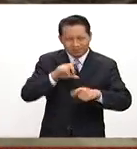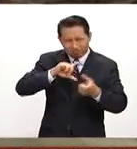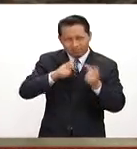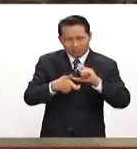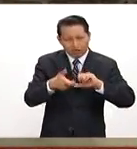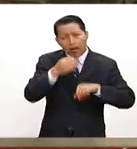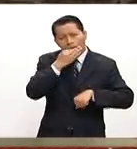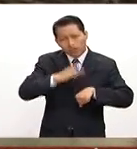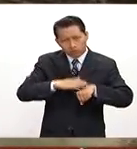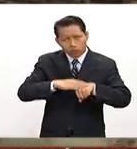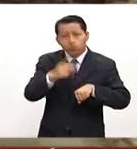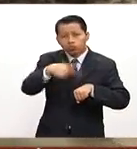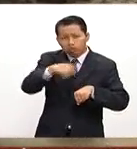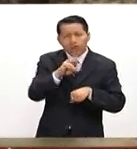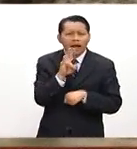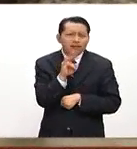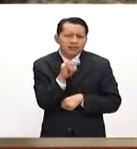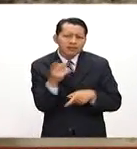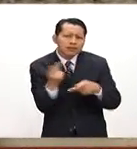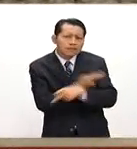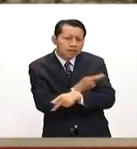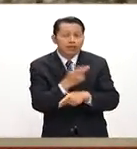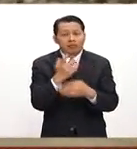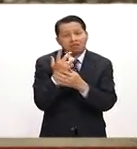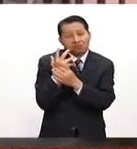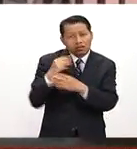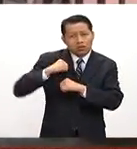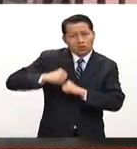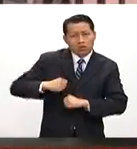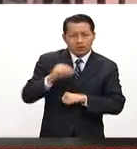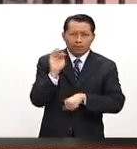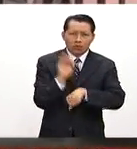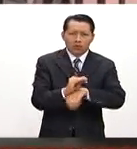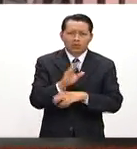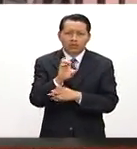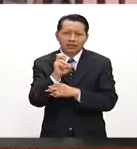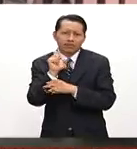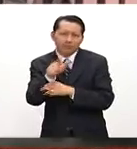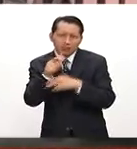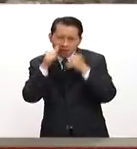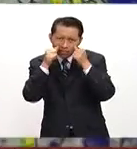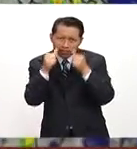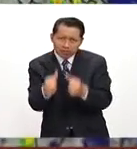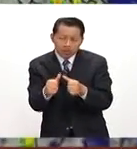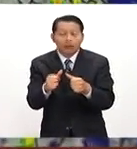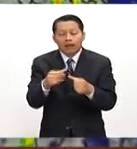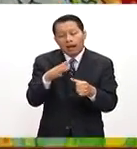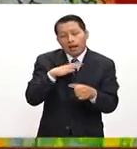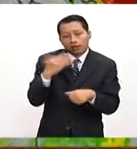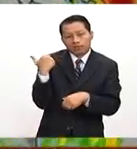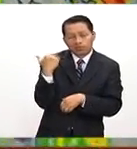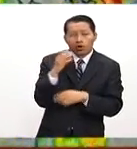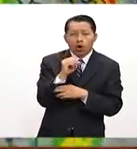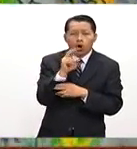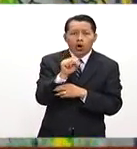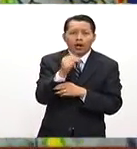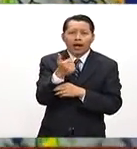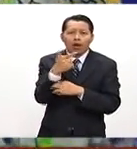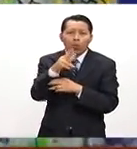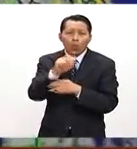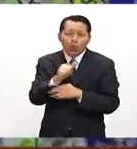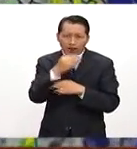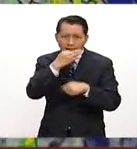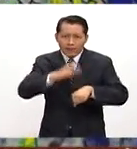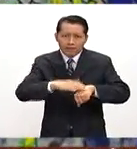esté al pendiente de lo que emitan las autoridades de Protección Civil. Este es el último reporte de la Comisión Nacional